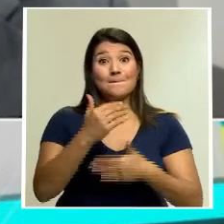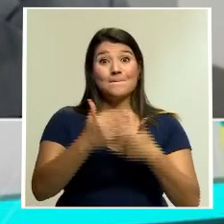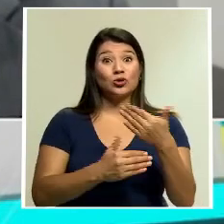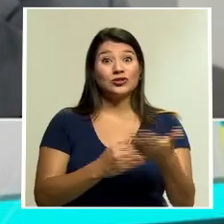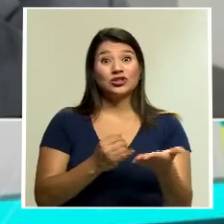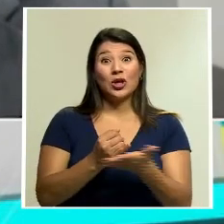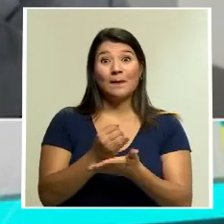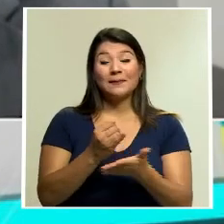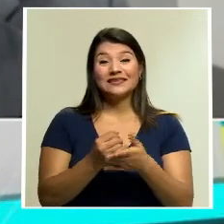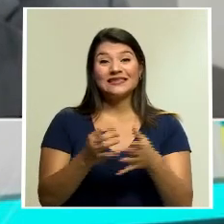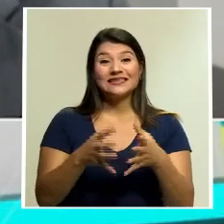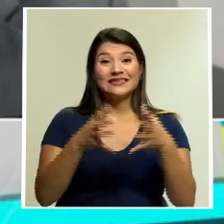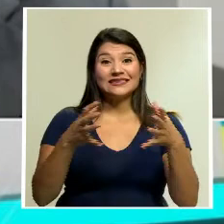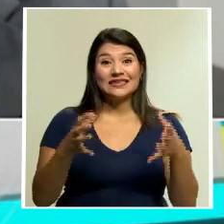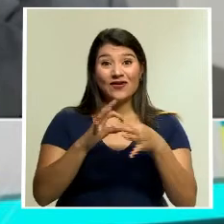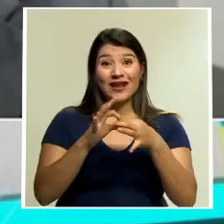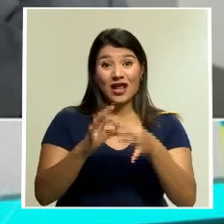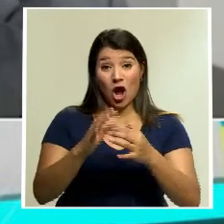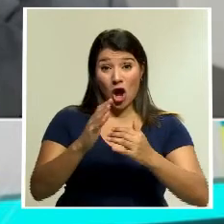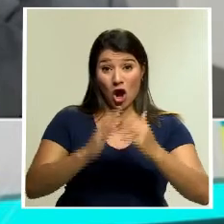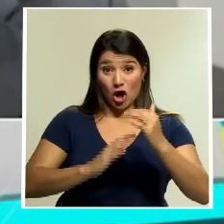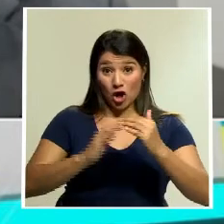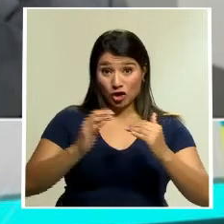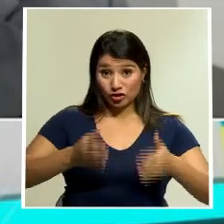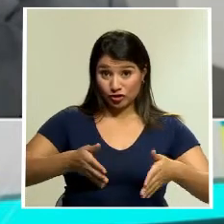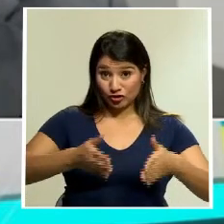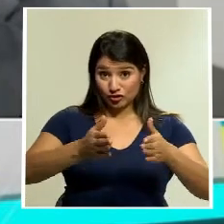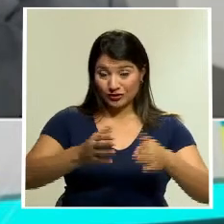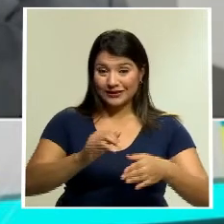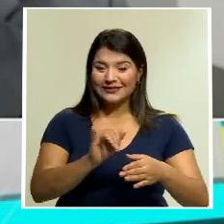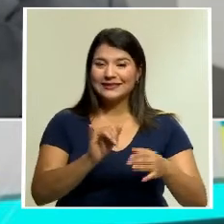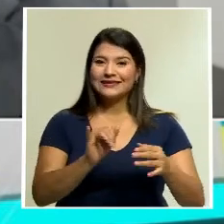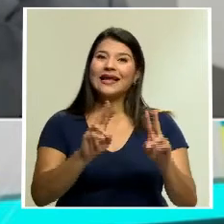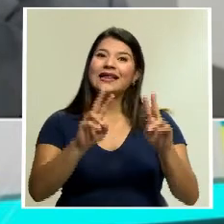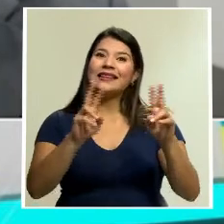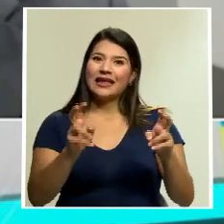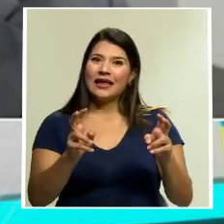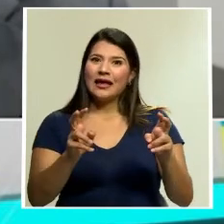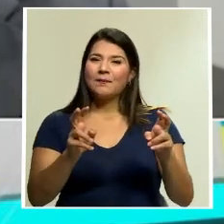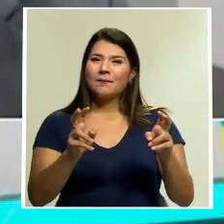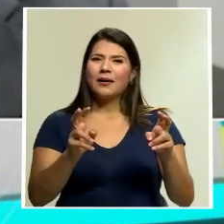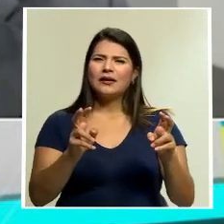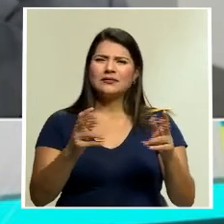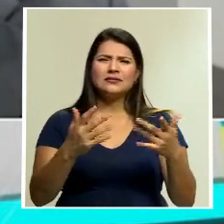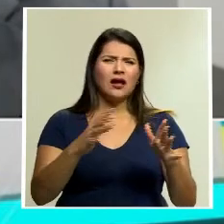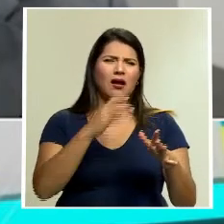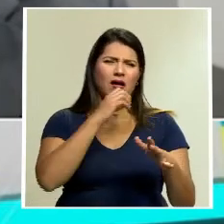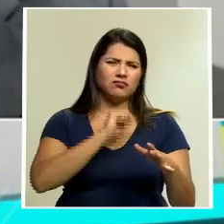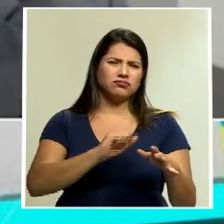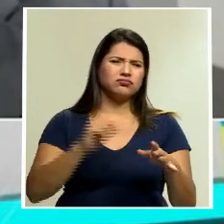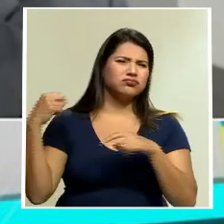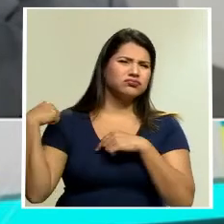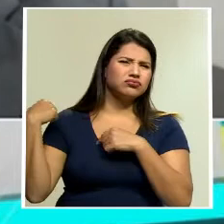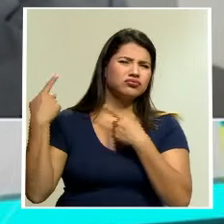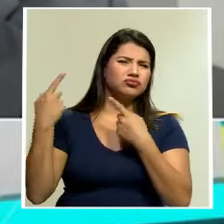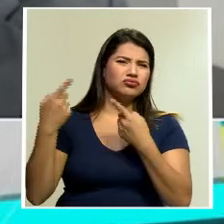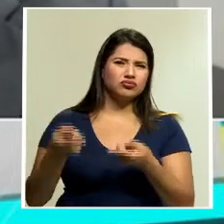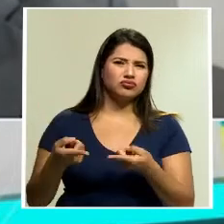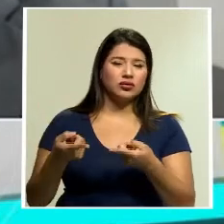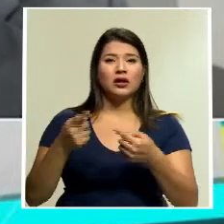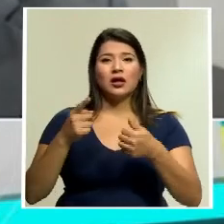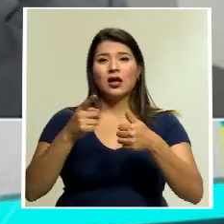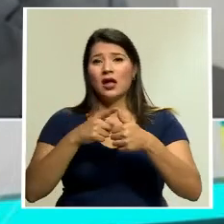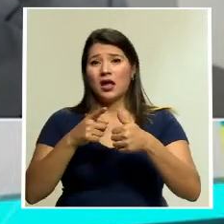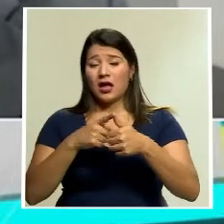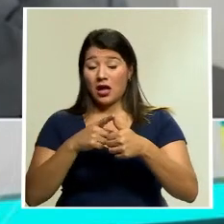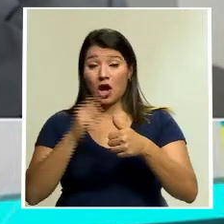corrupción sobre obra vial. Este es un tema que viene de varios gobiernos atrás, incluyendo gobiernos